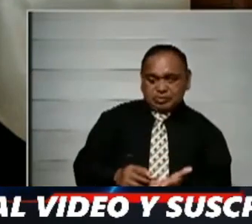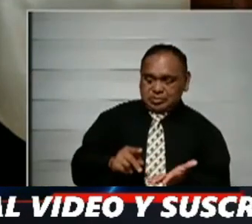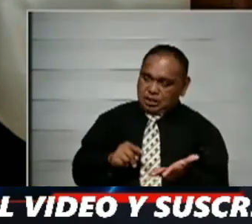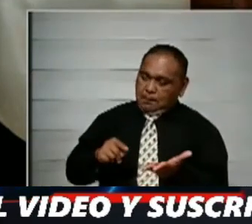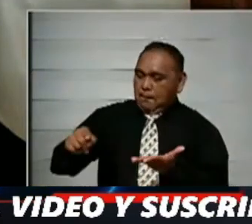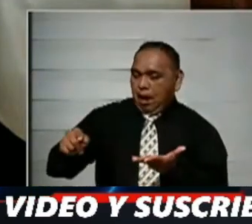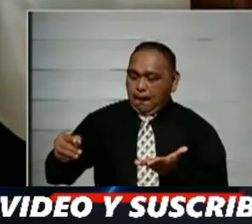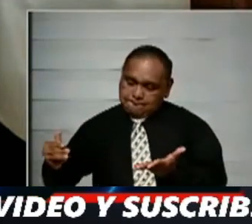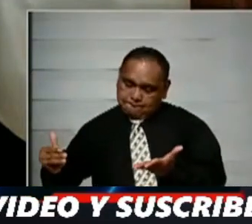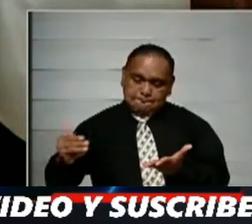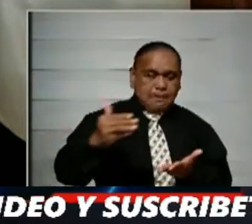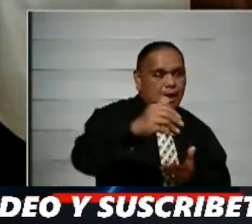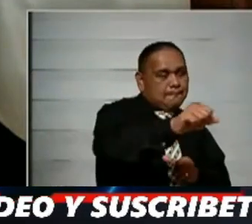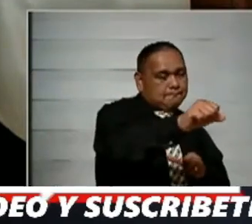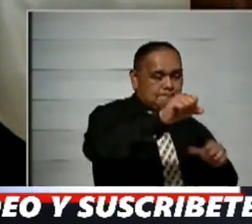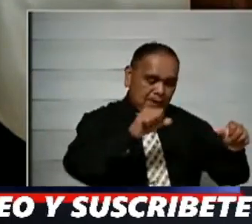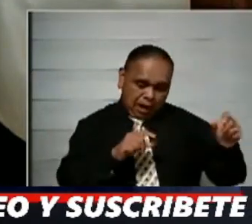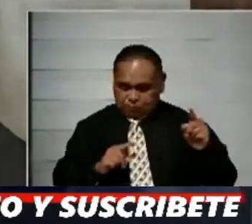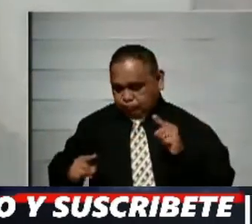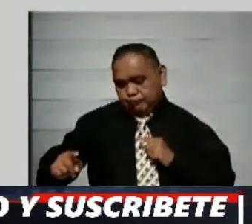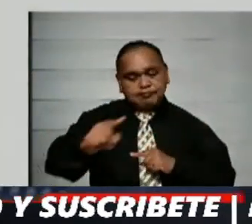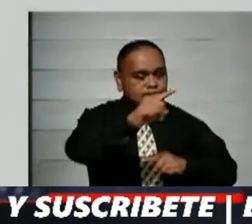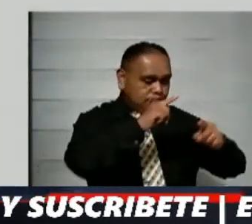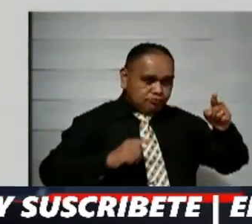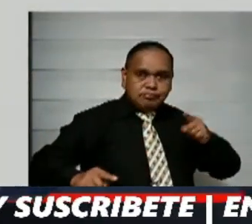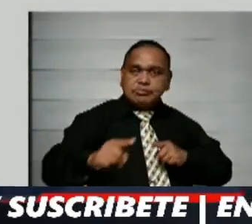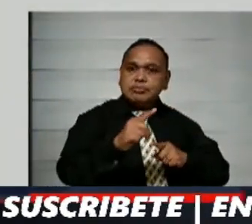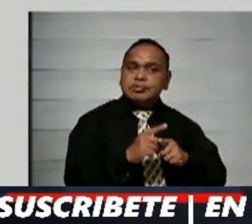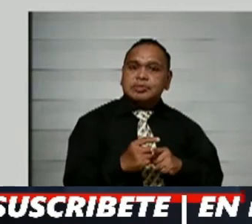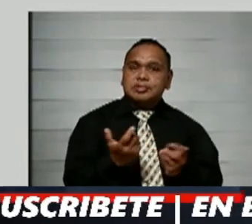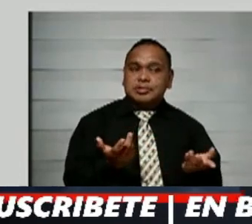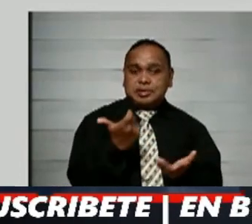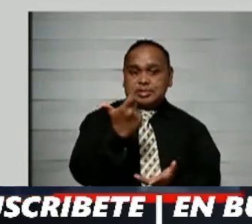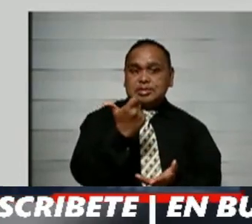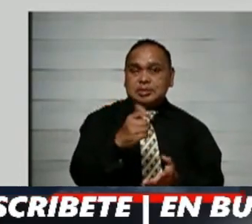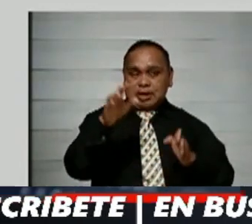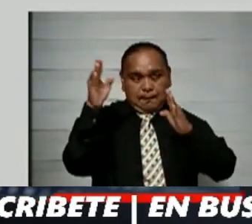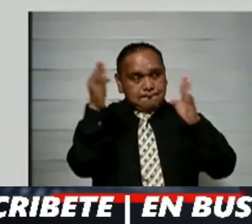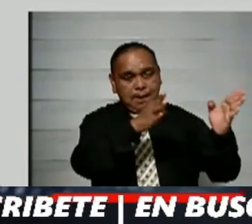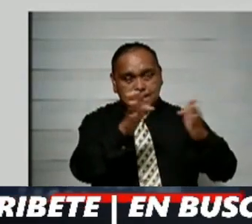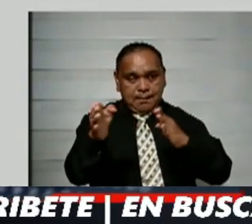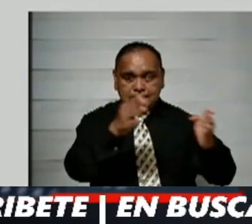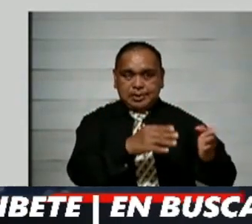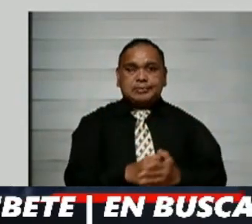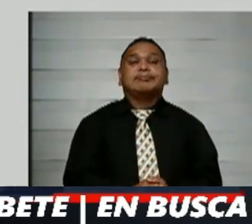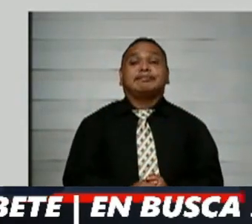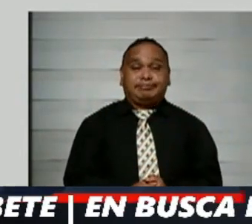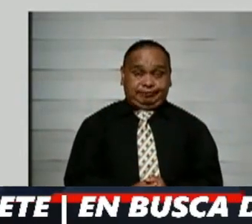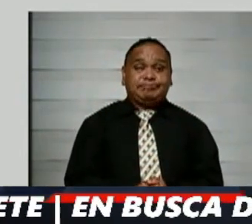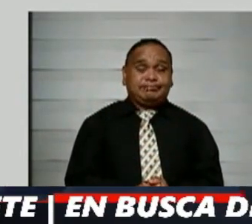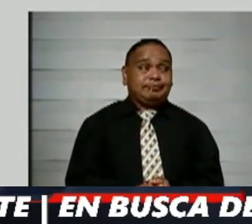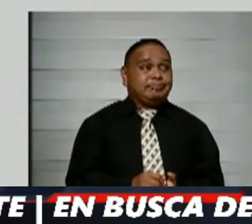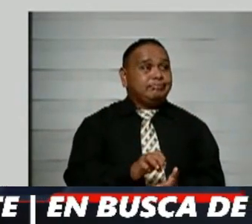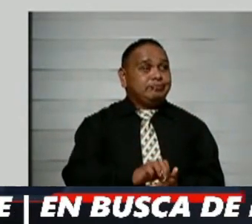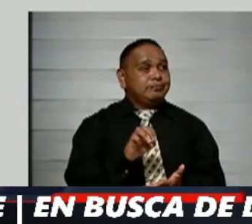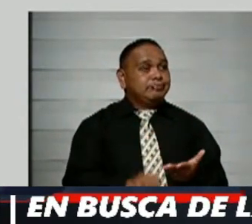triangulación como para que pierdan la pista. Sí, son las empresas EMC, o sea, Emilio, ajá, Moreno Cárdenas, está. Sistemas de